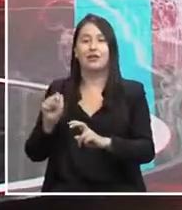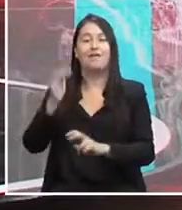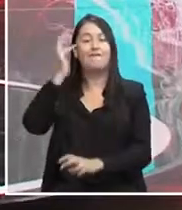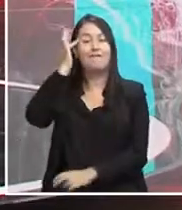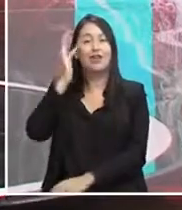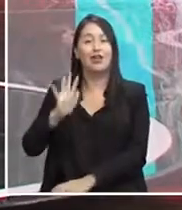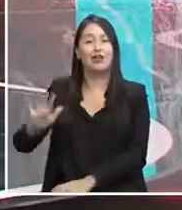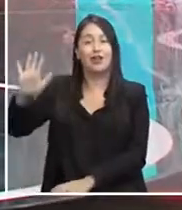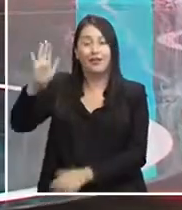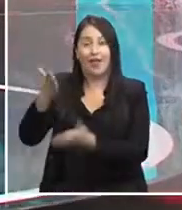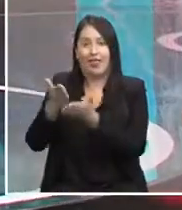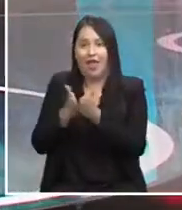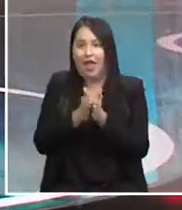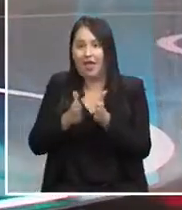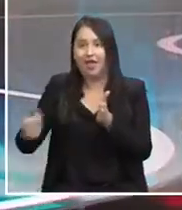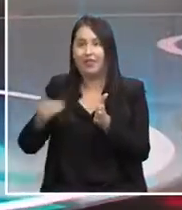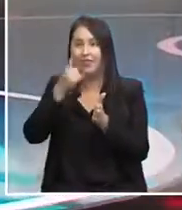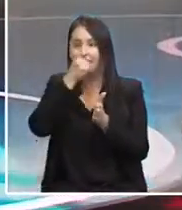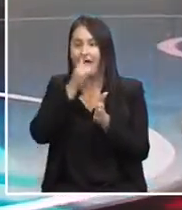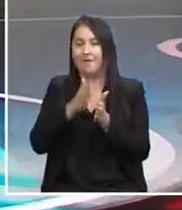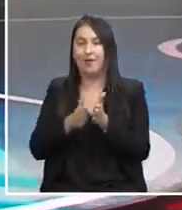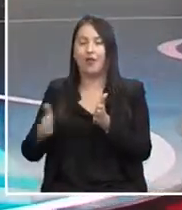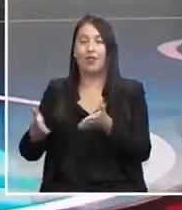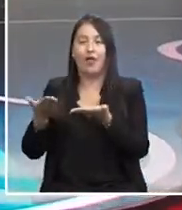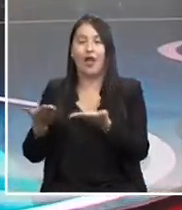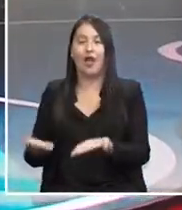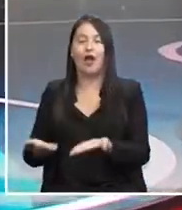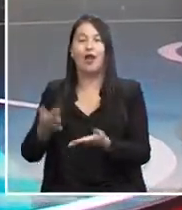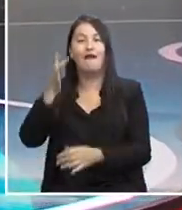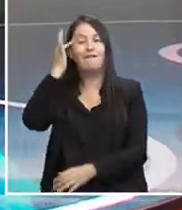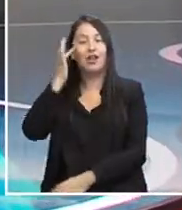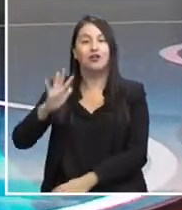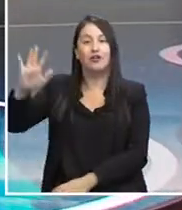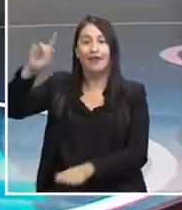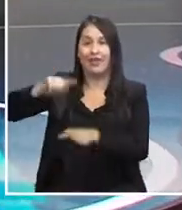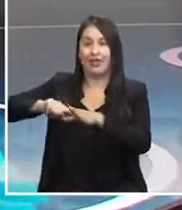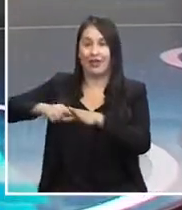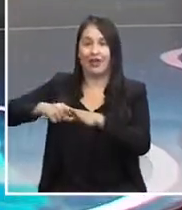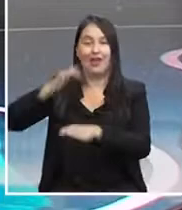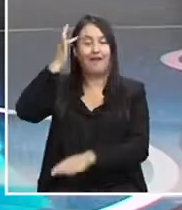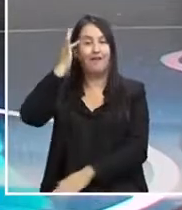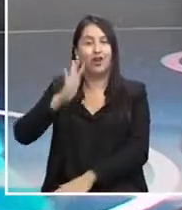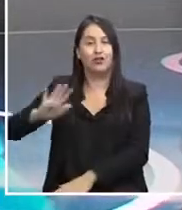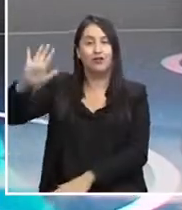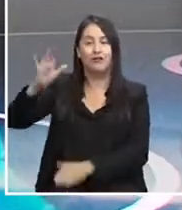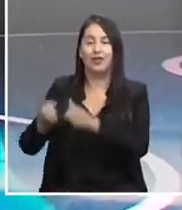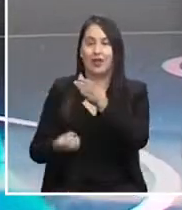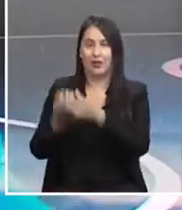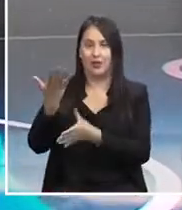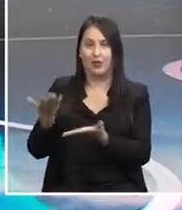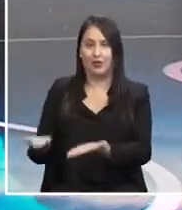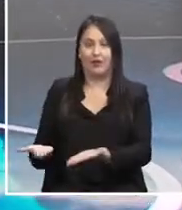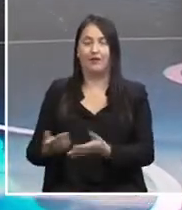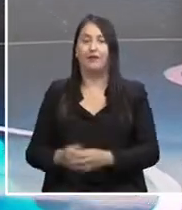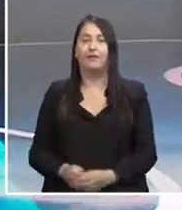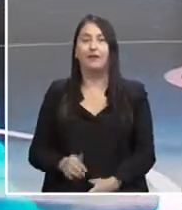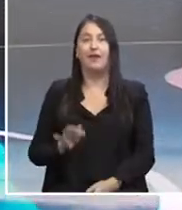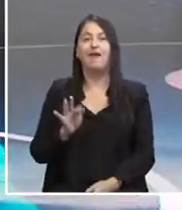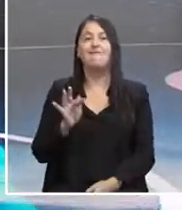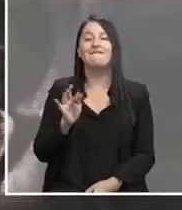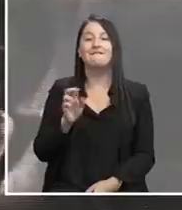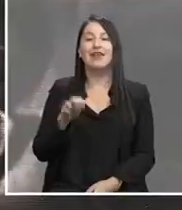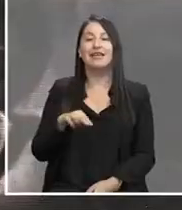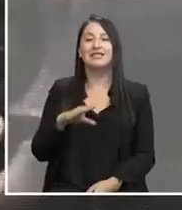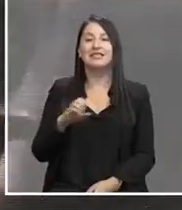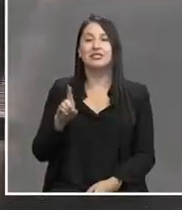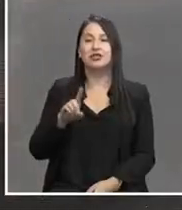filosofía contemporánea, en la filosofía de la tecnología y en la filosofía moderna. Francisco es fundador